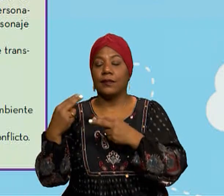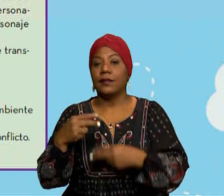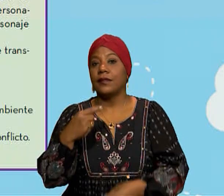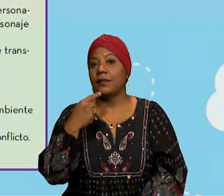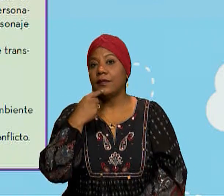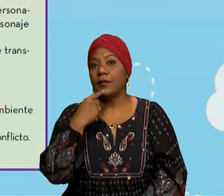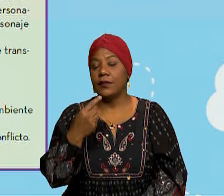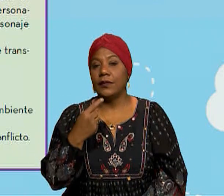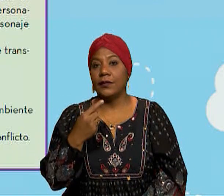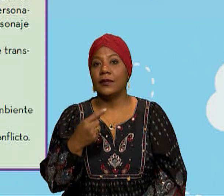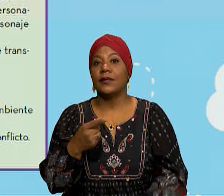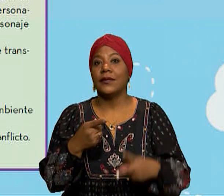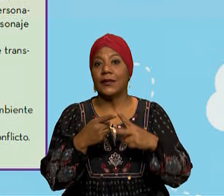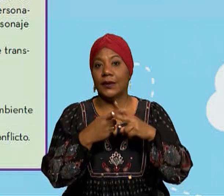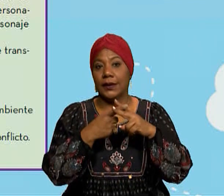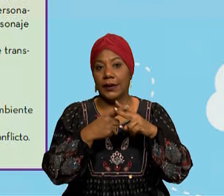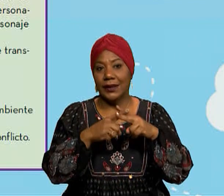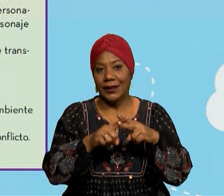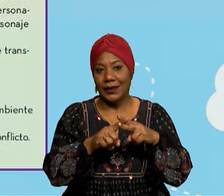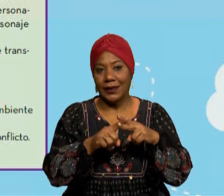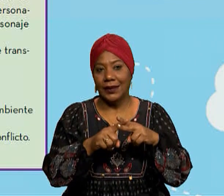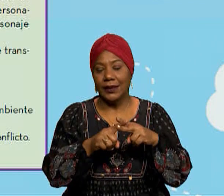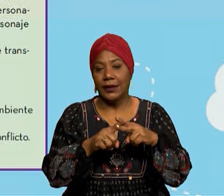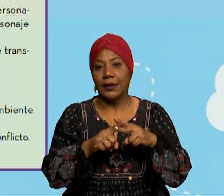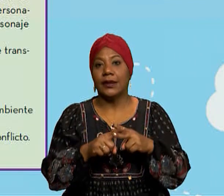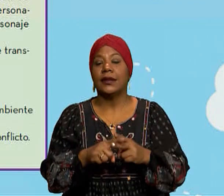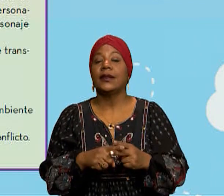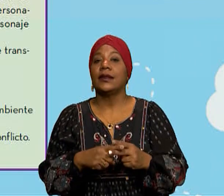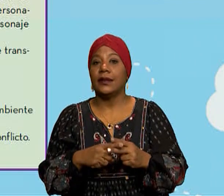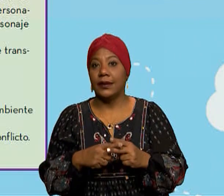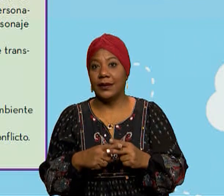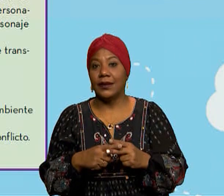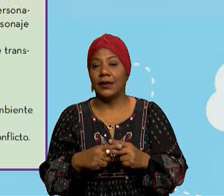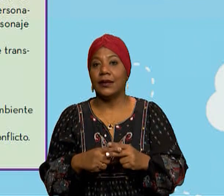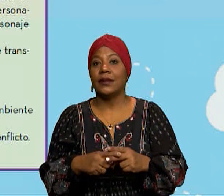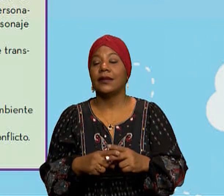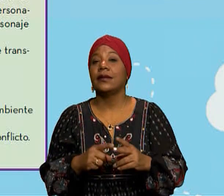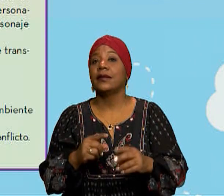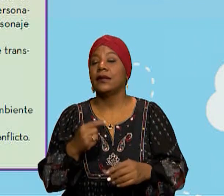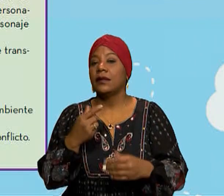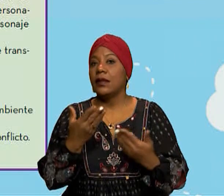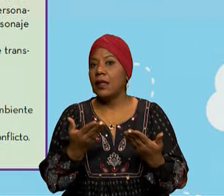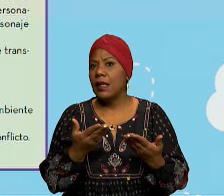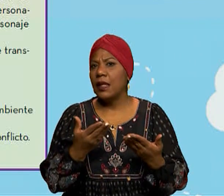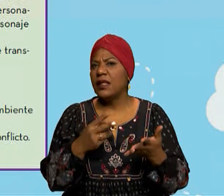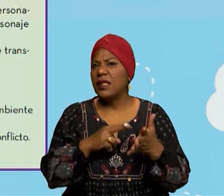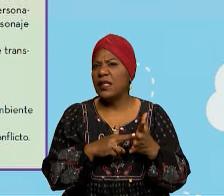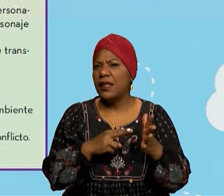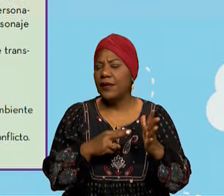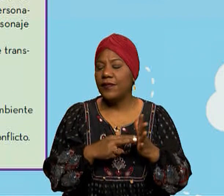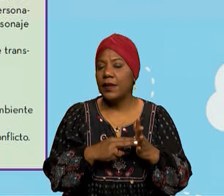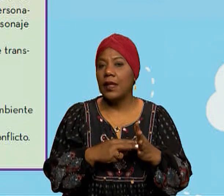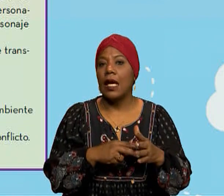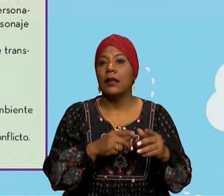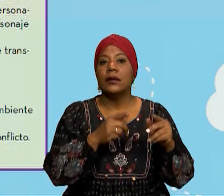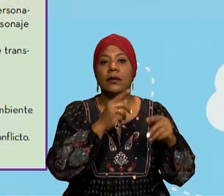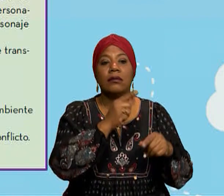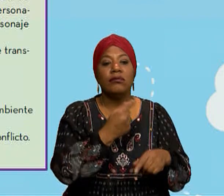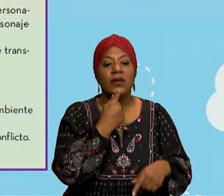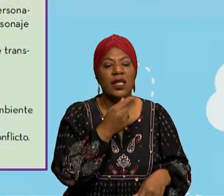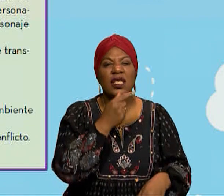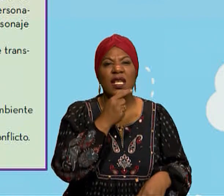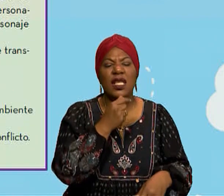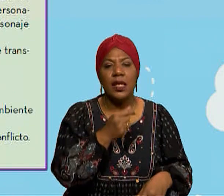organiza en inicio o introducción. El inicio, se presentan los personajes y se